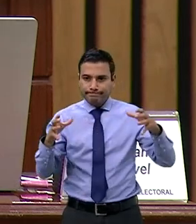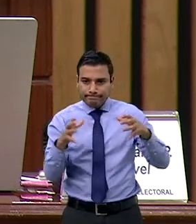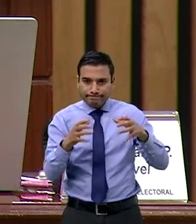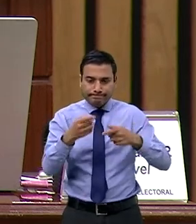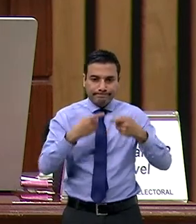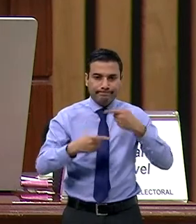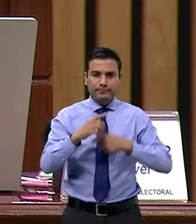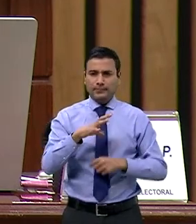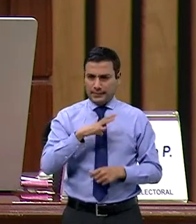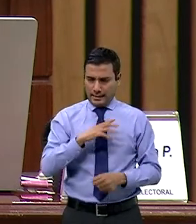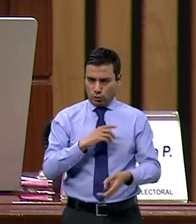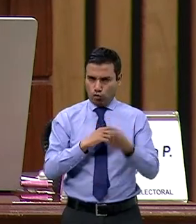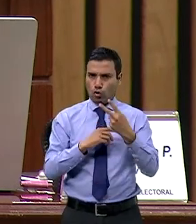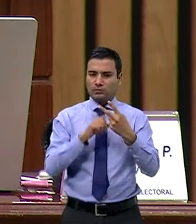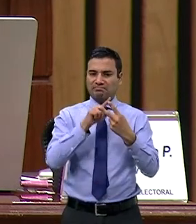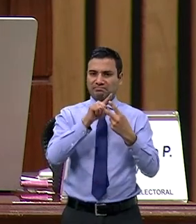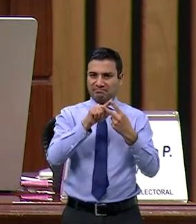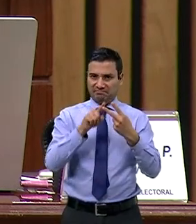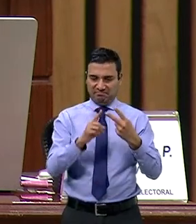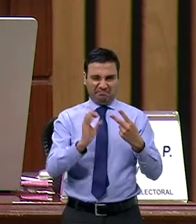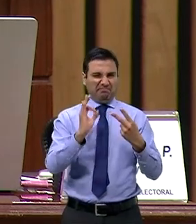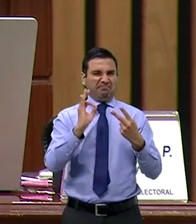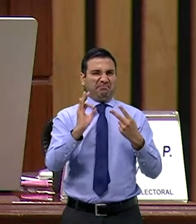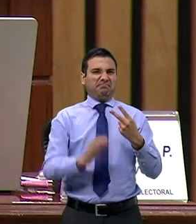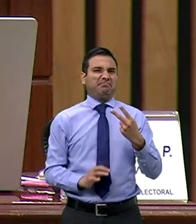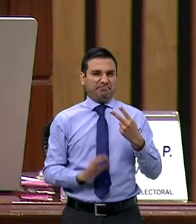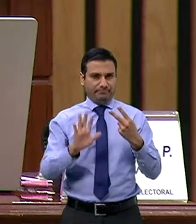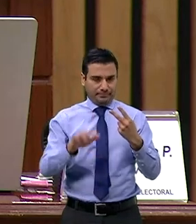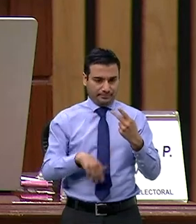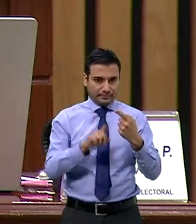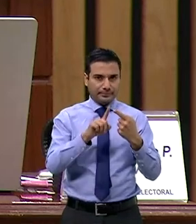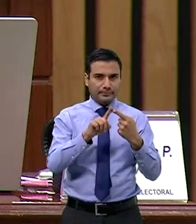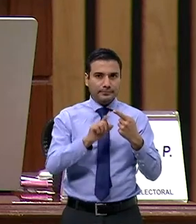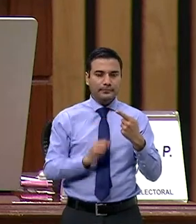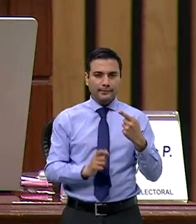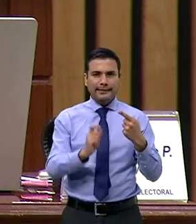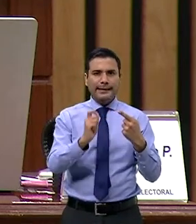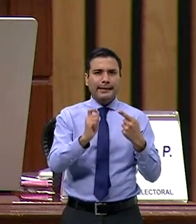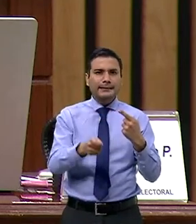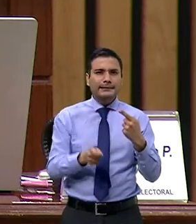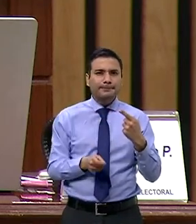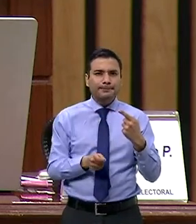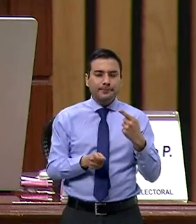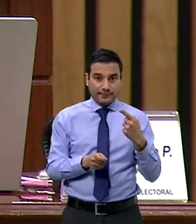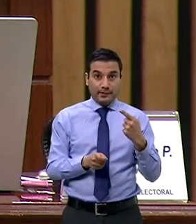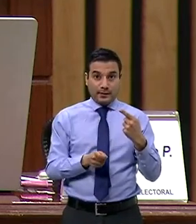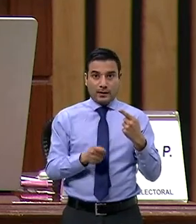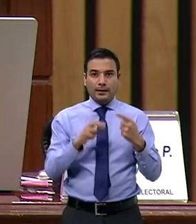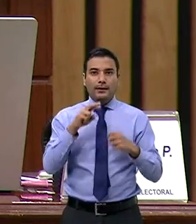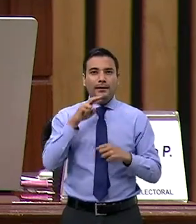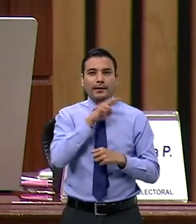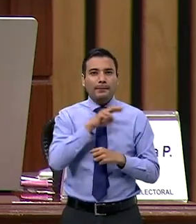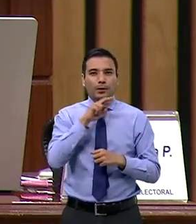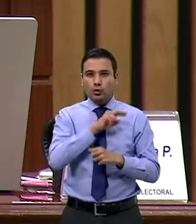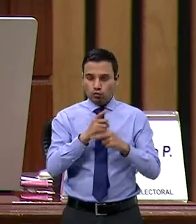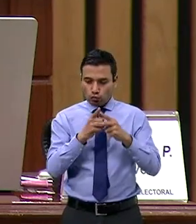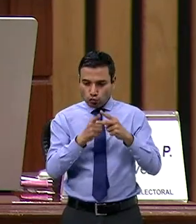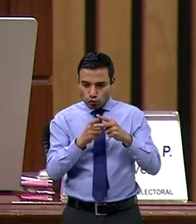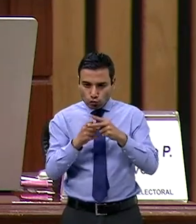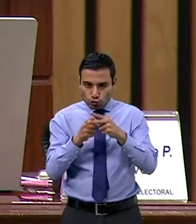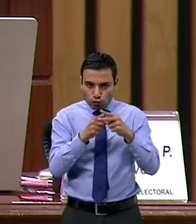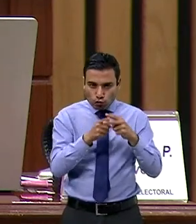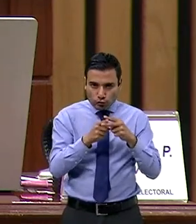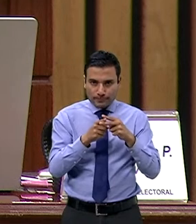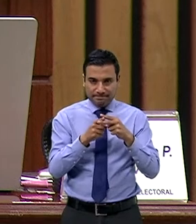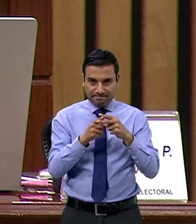dos aciertos que me parece que son dignos de destacarse el primero en la realización del conteo rápido para conocer las tendencias de los resultados